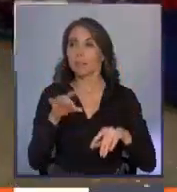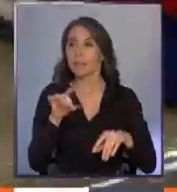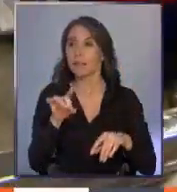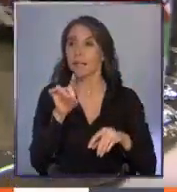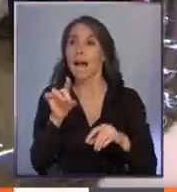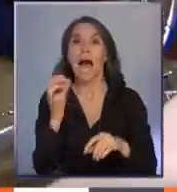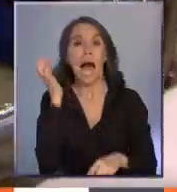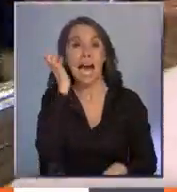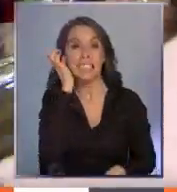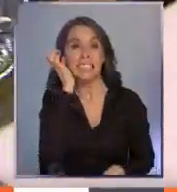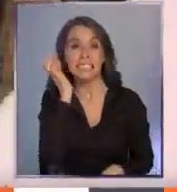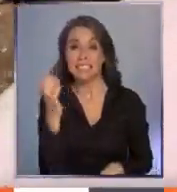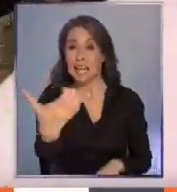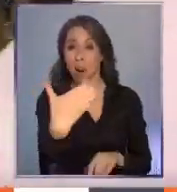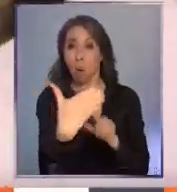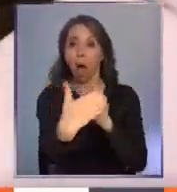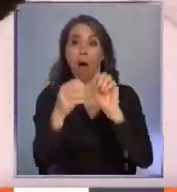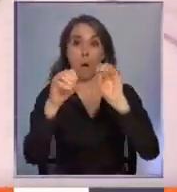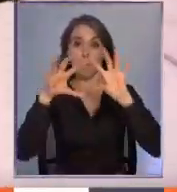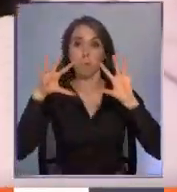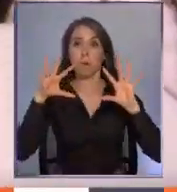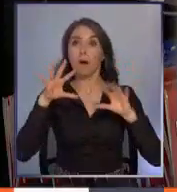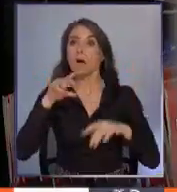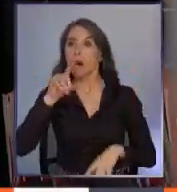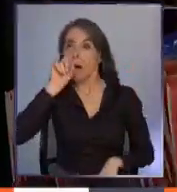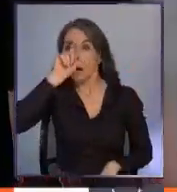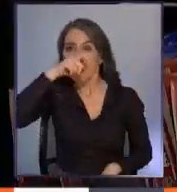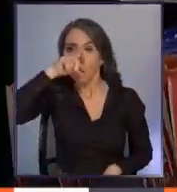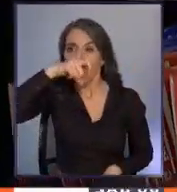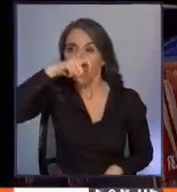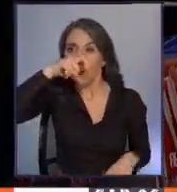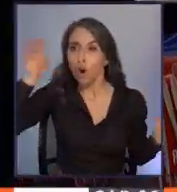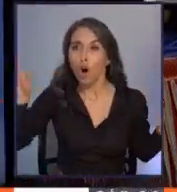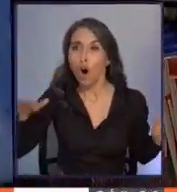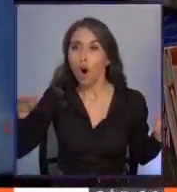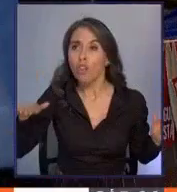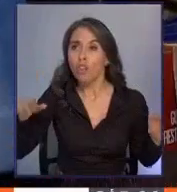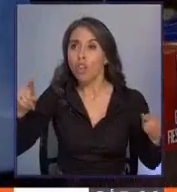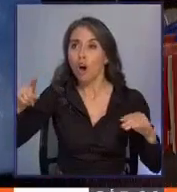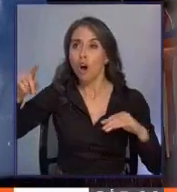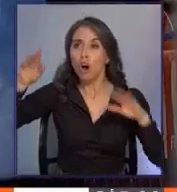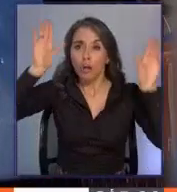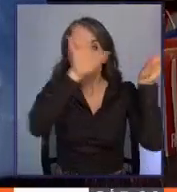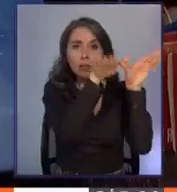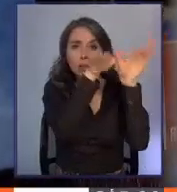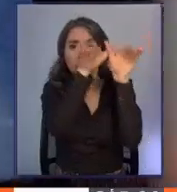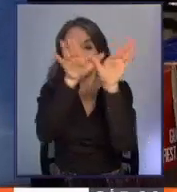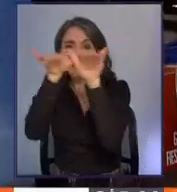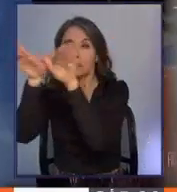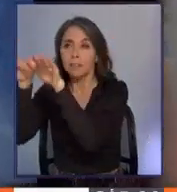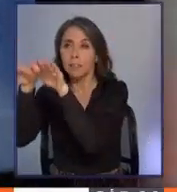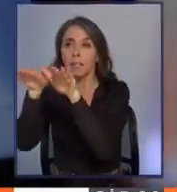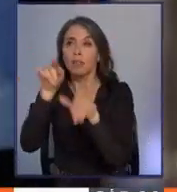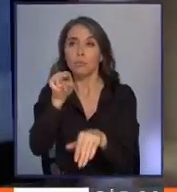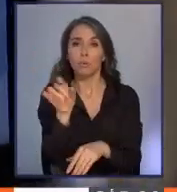aplicación. Tenemos el cóndor y se pueden grabar y te queda grabada y tú